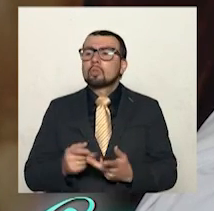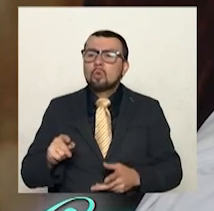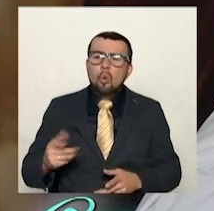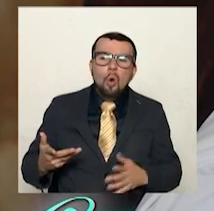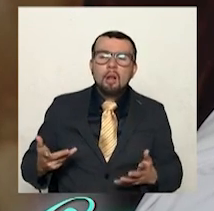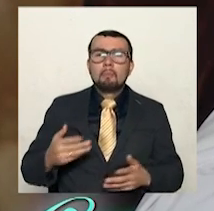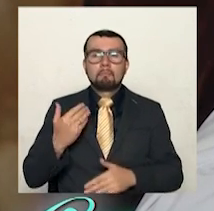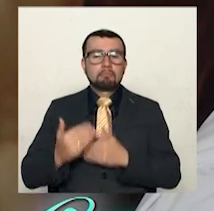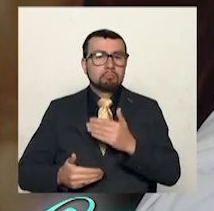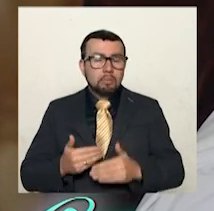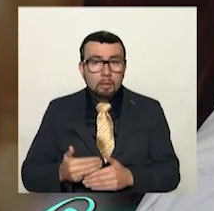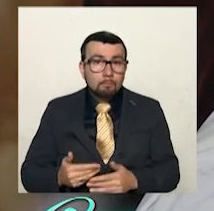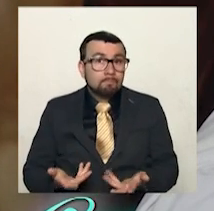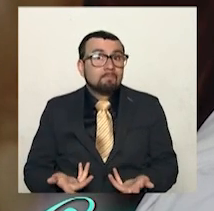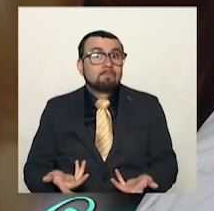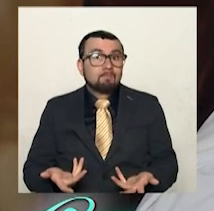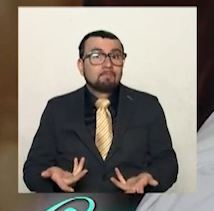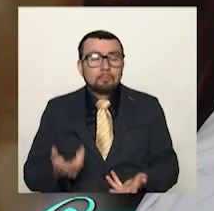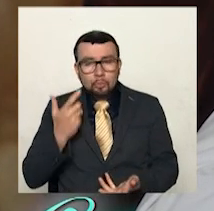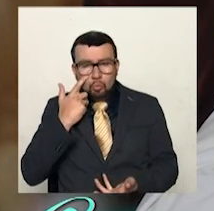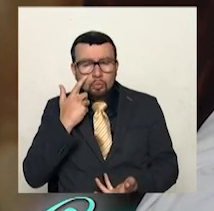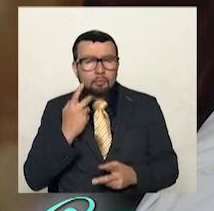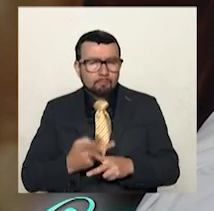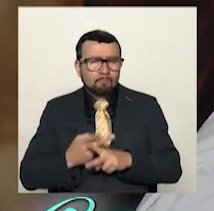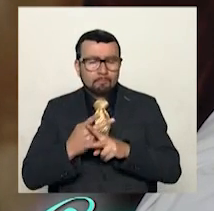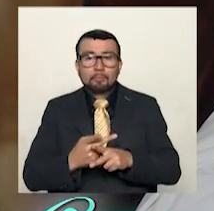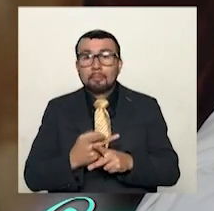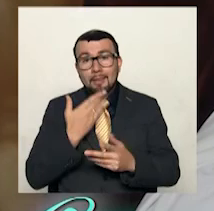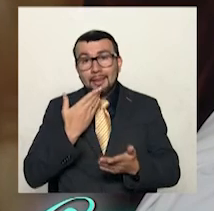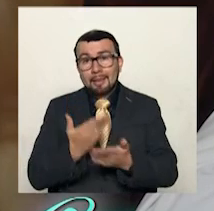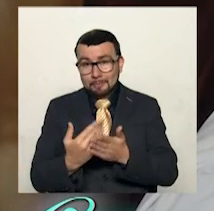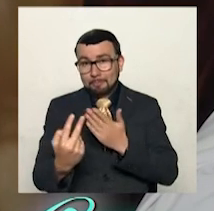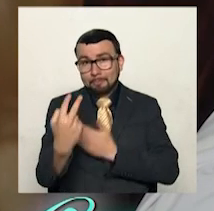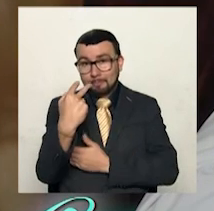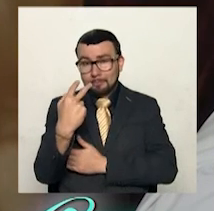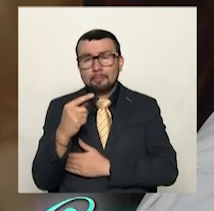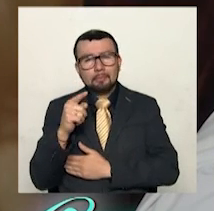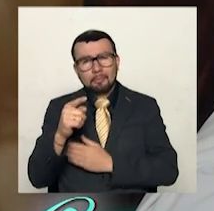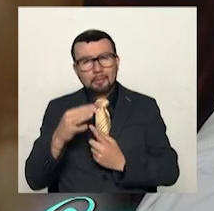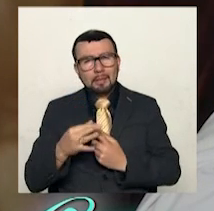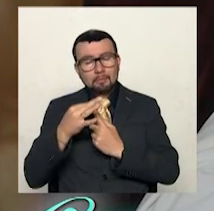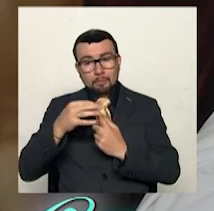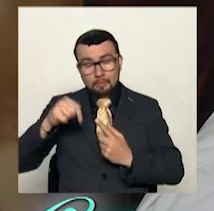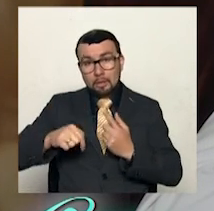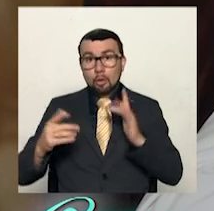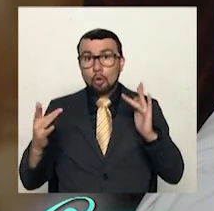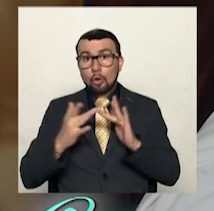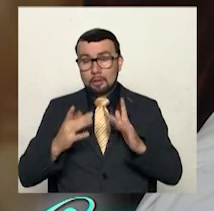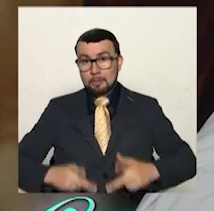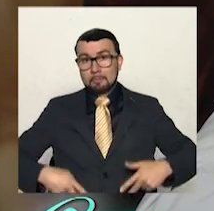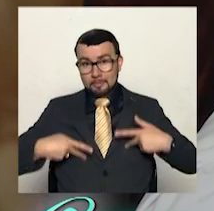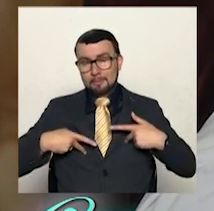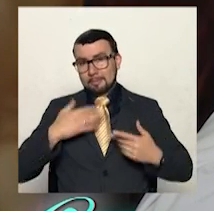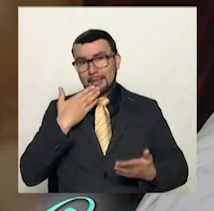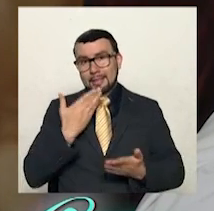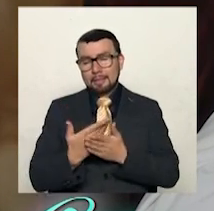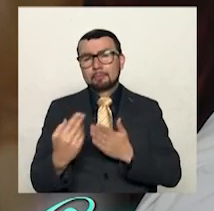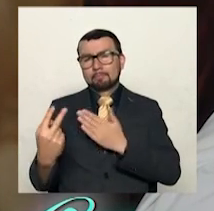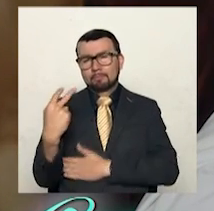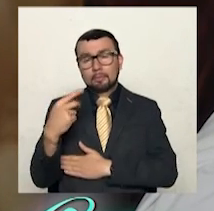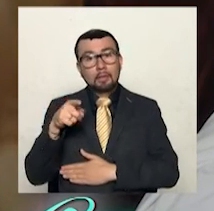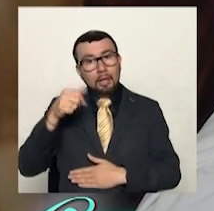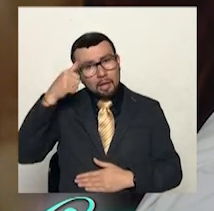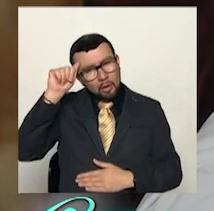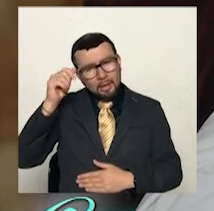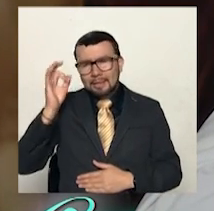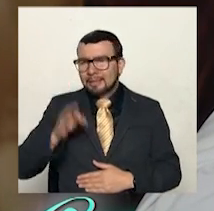proceso que tenía. A todos ustedes, muchas gracias por compartir un nuevo espacio de Conexión Vital. Recuerden que todos los